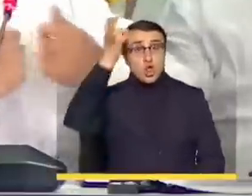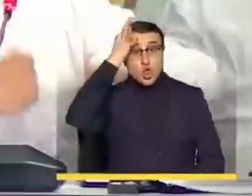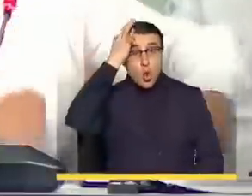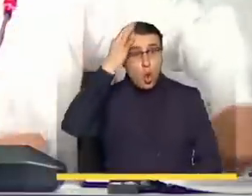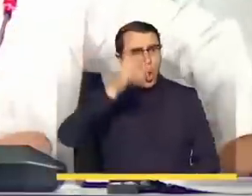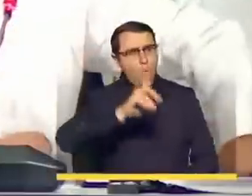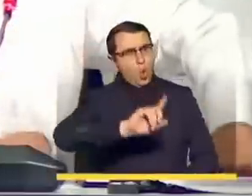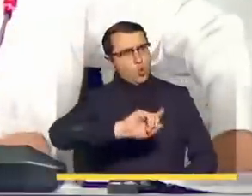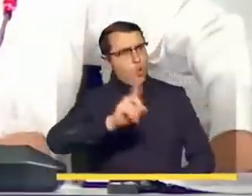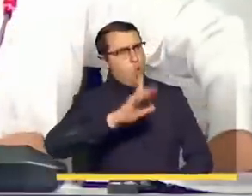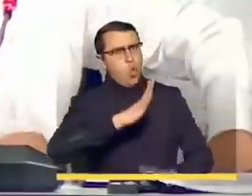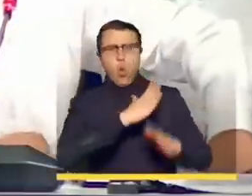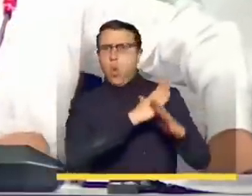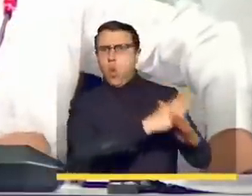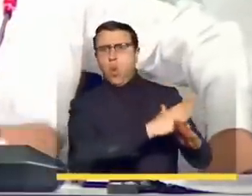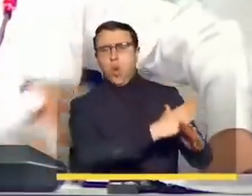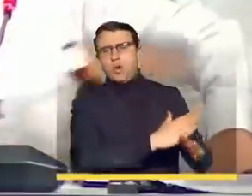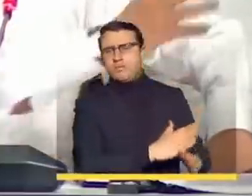antinarcotraficantes.